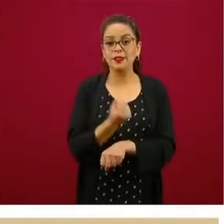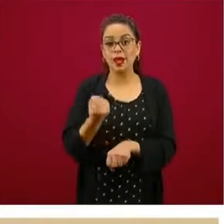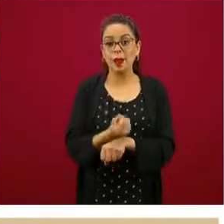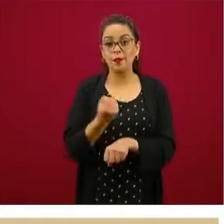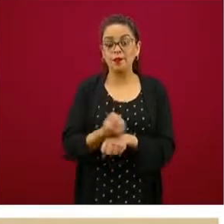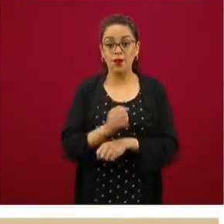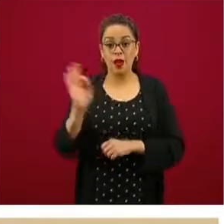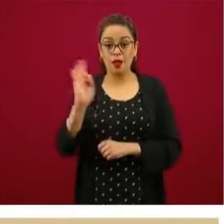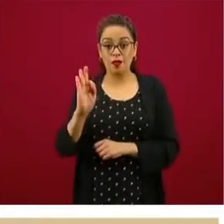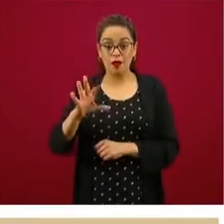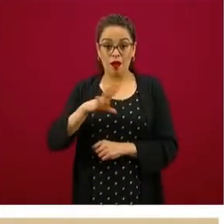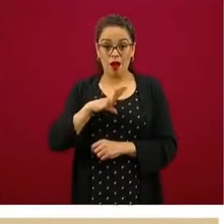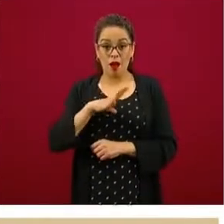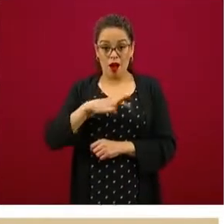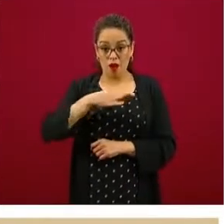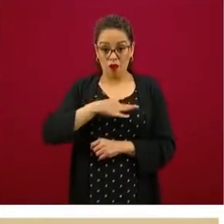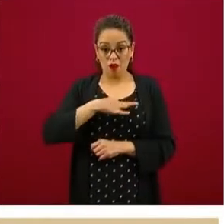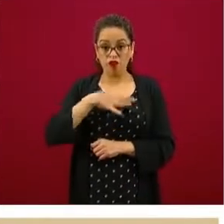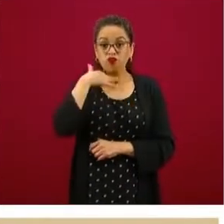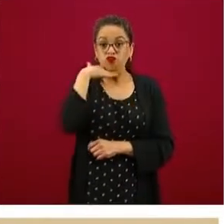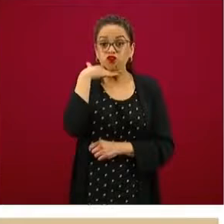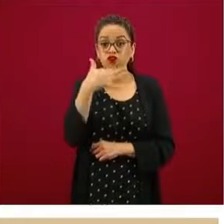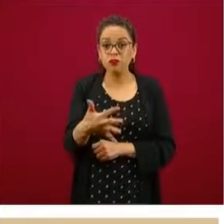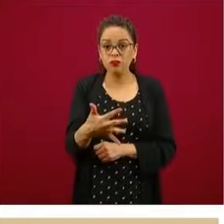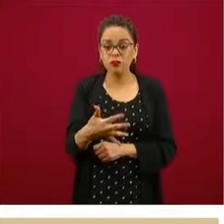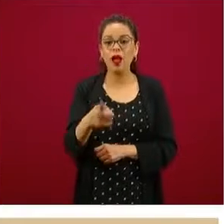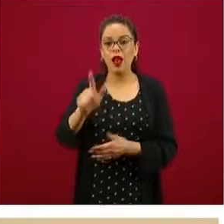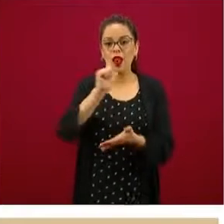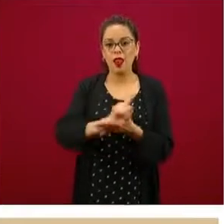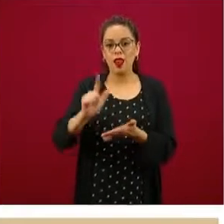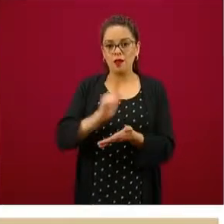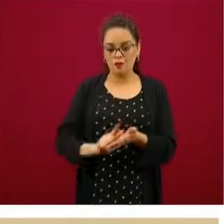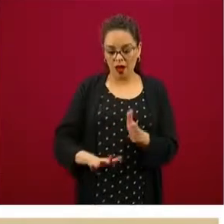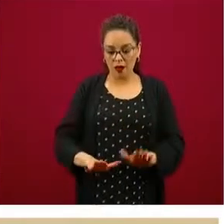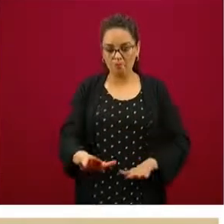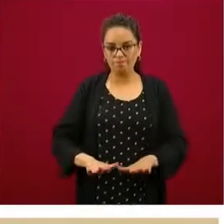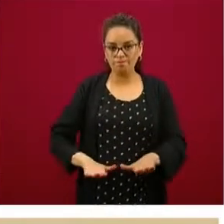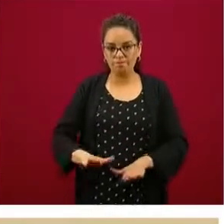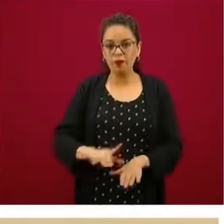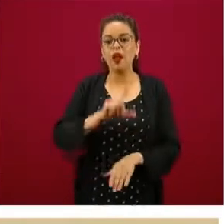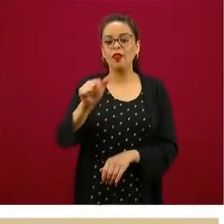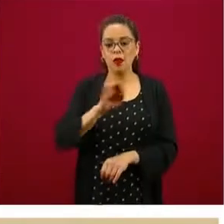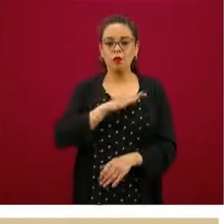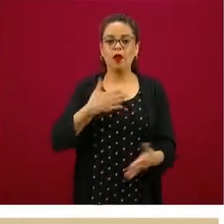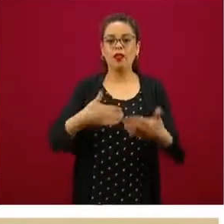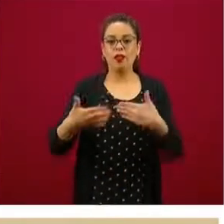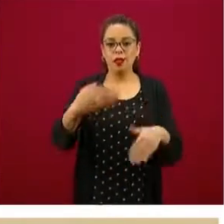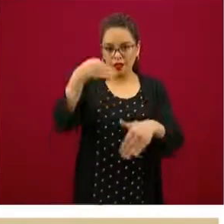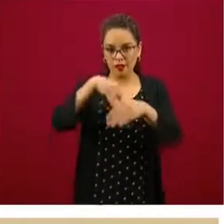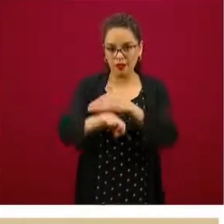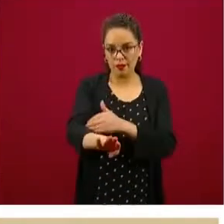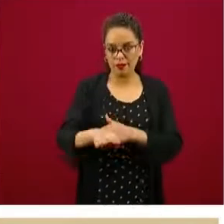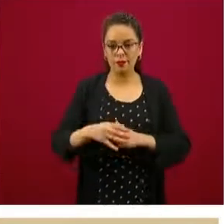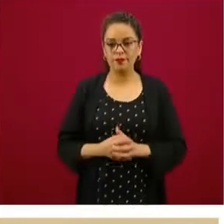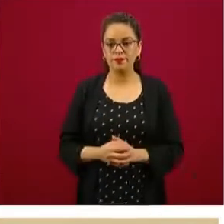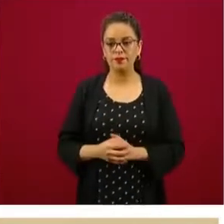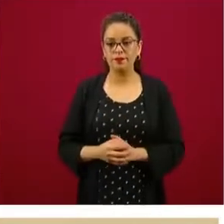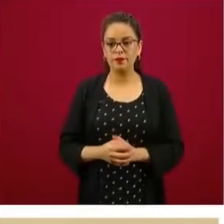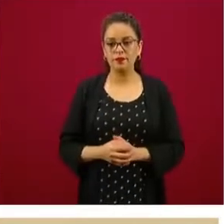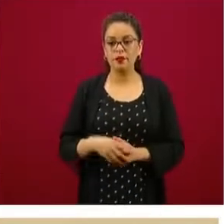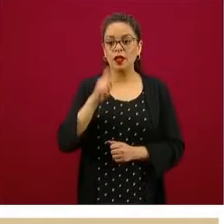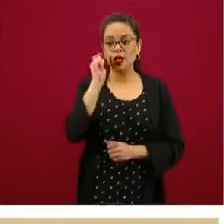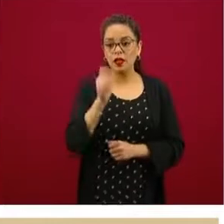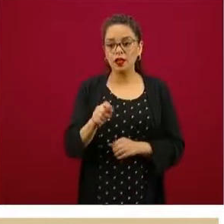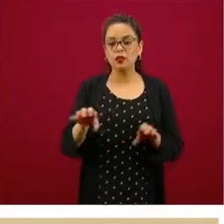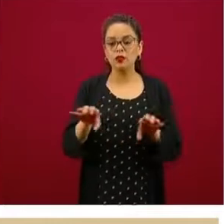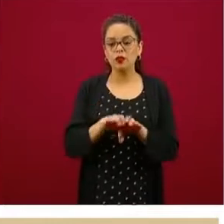tener, estar contaminados, se limpien al pasar por ahí. Los filtros vehiculares, las tomas de